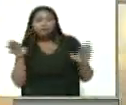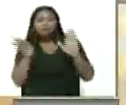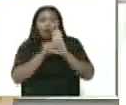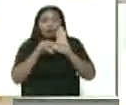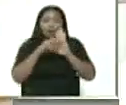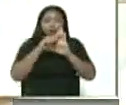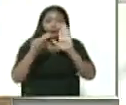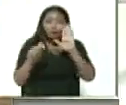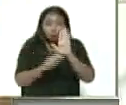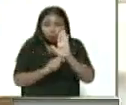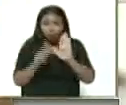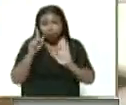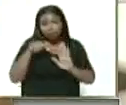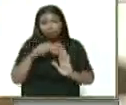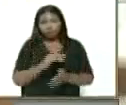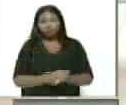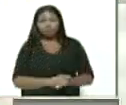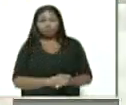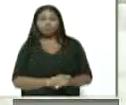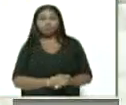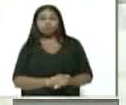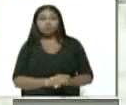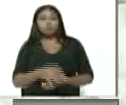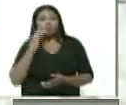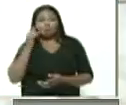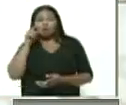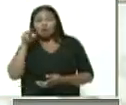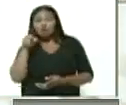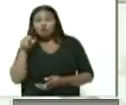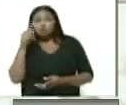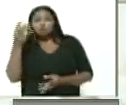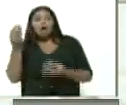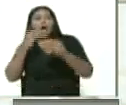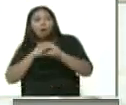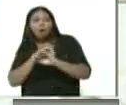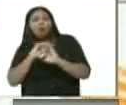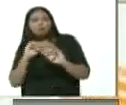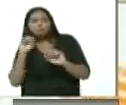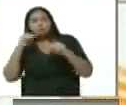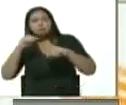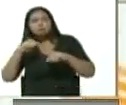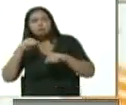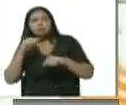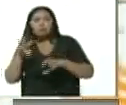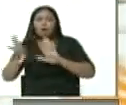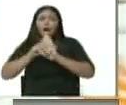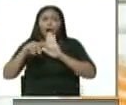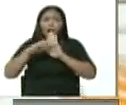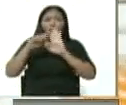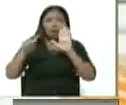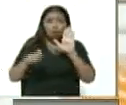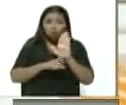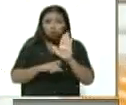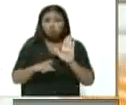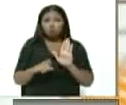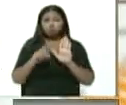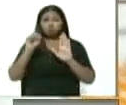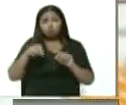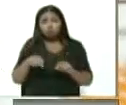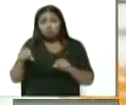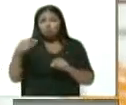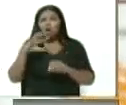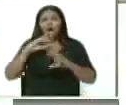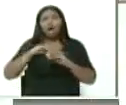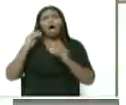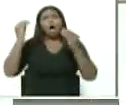que si ellos están ellos y ellos están de acuerdo en acogerse a lo que establece nuestra constitución lo que